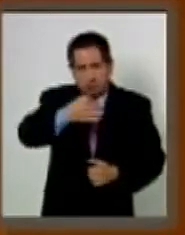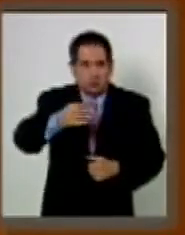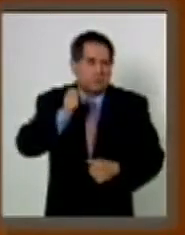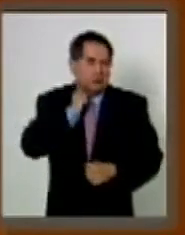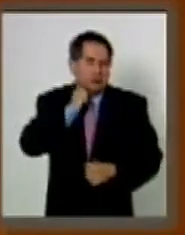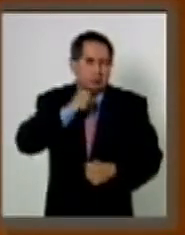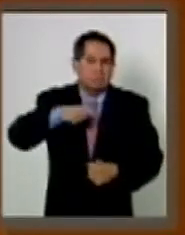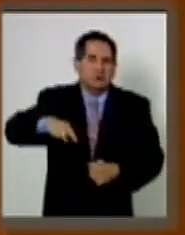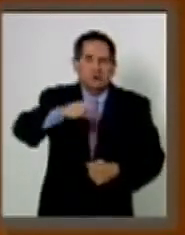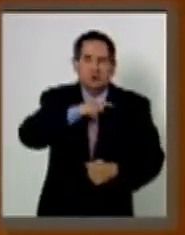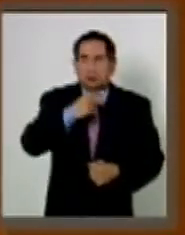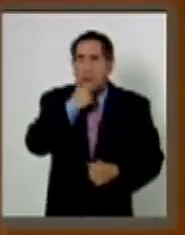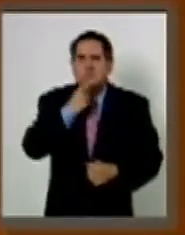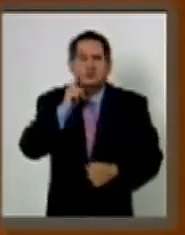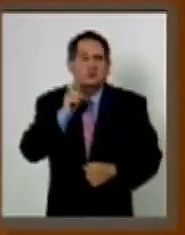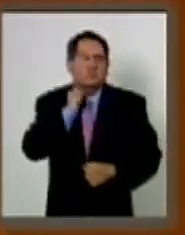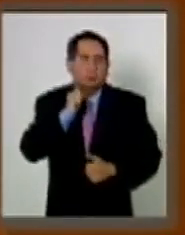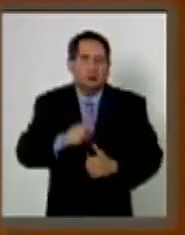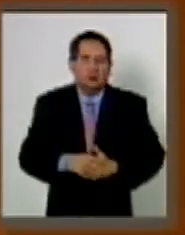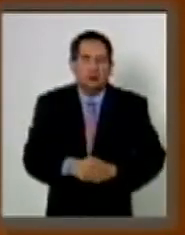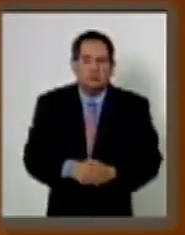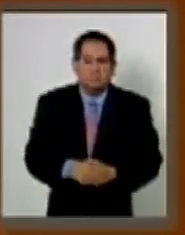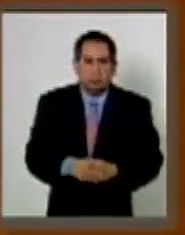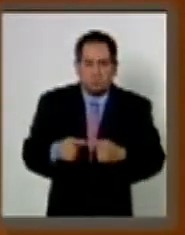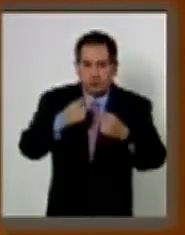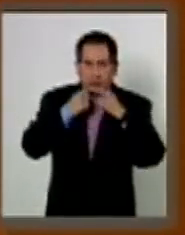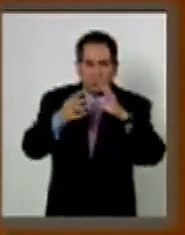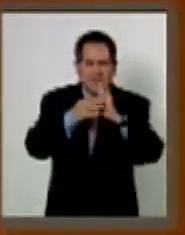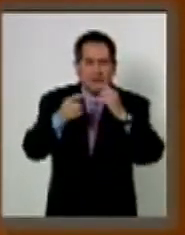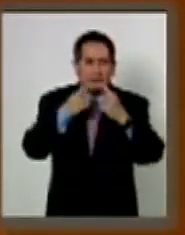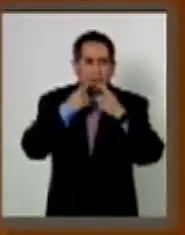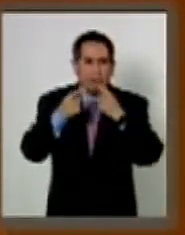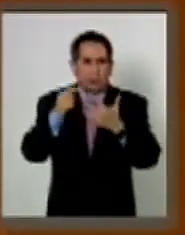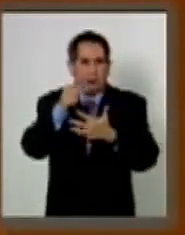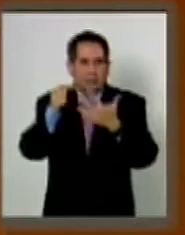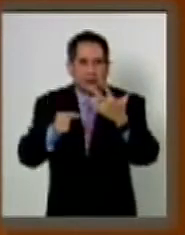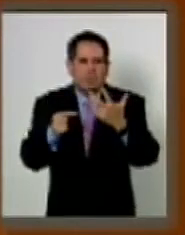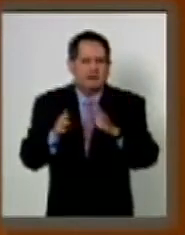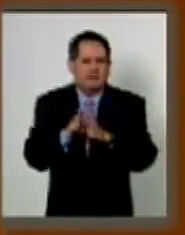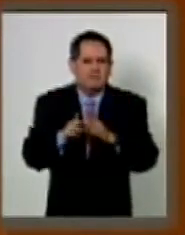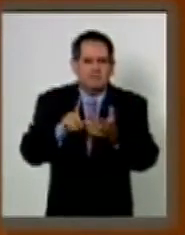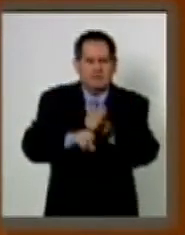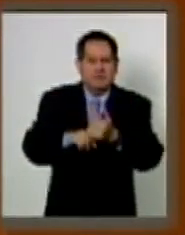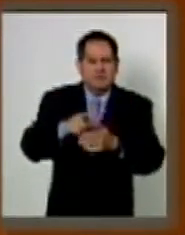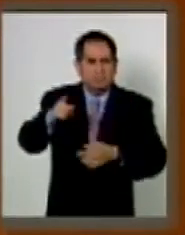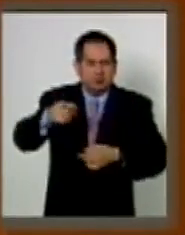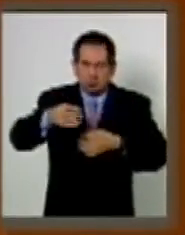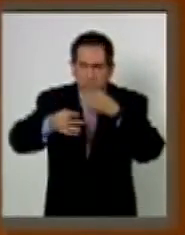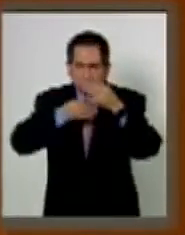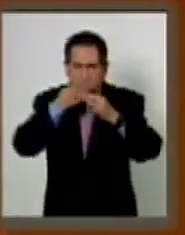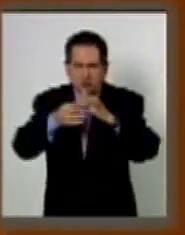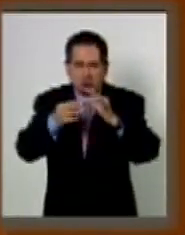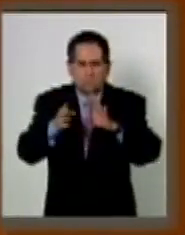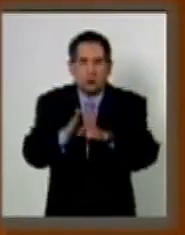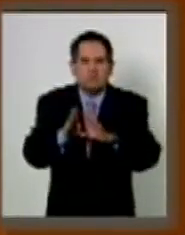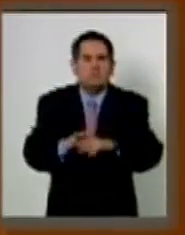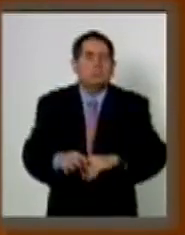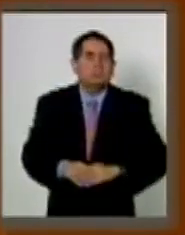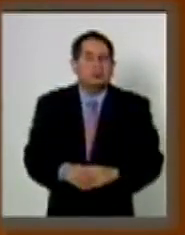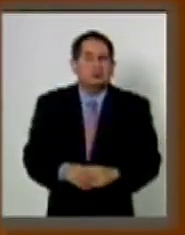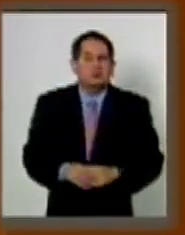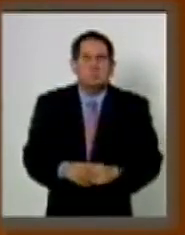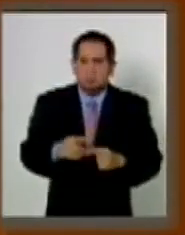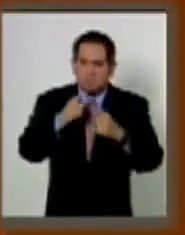senadores y senadoras, paremos esto. Escuchemos esas voces autorizadas de las